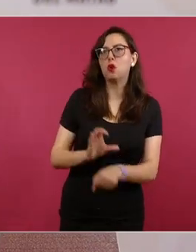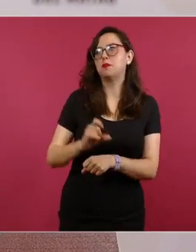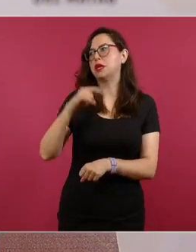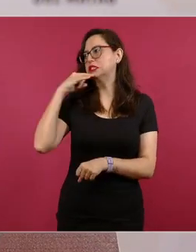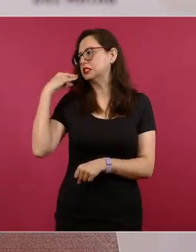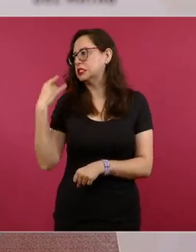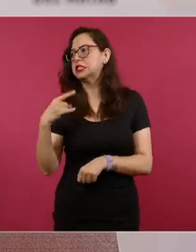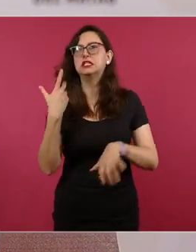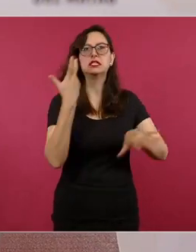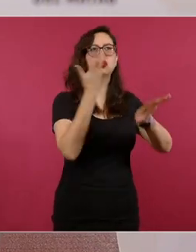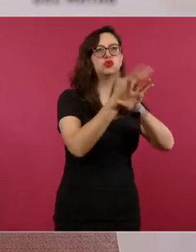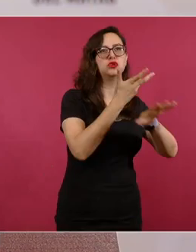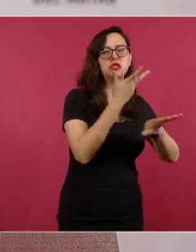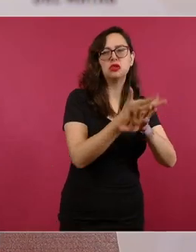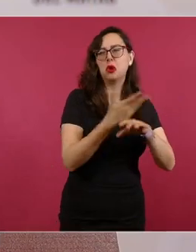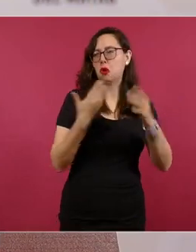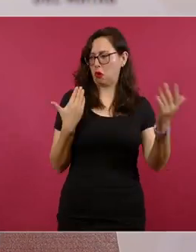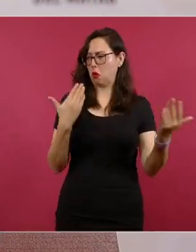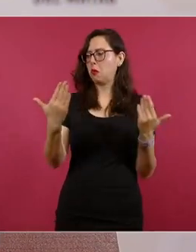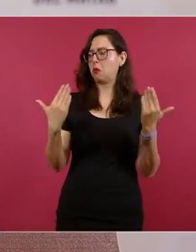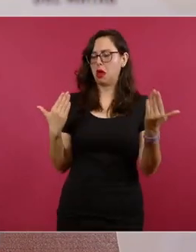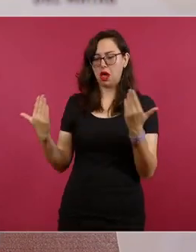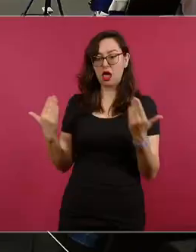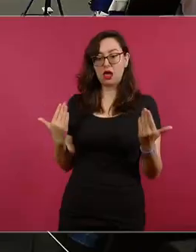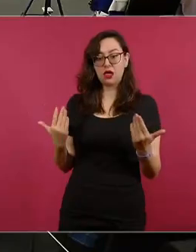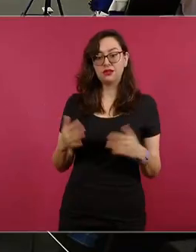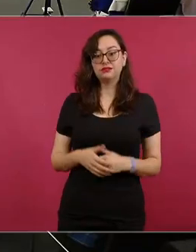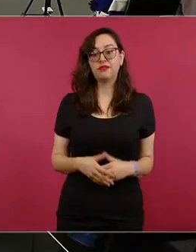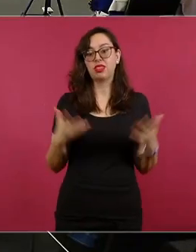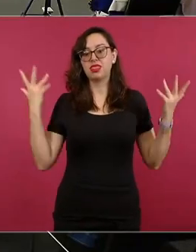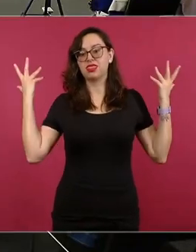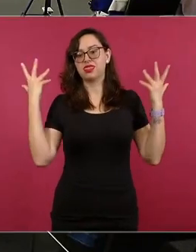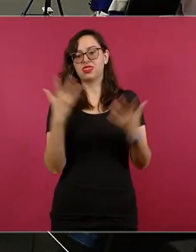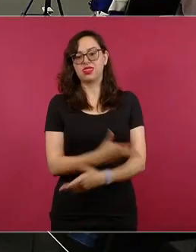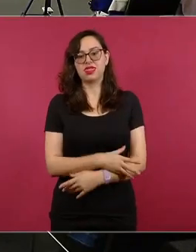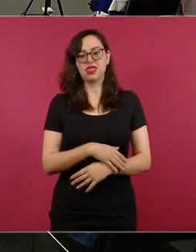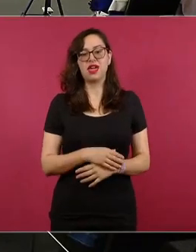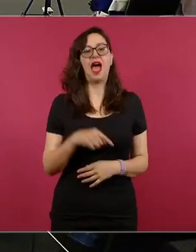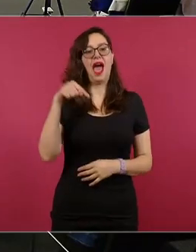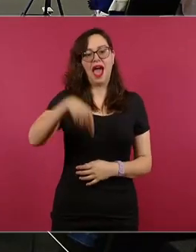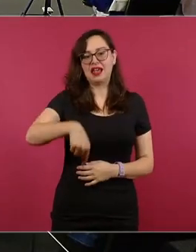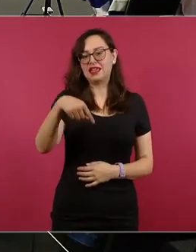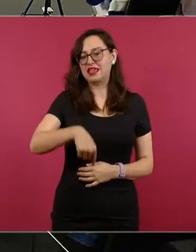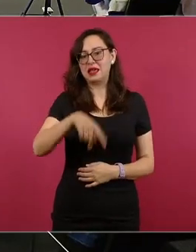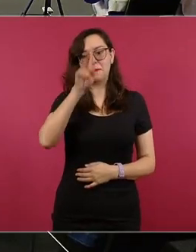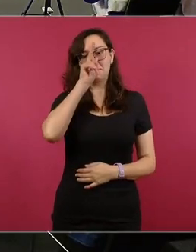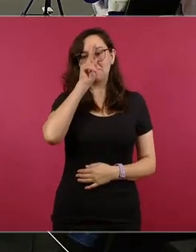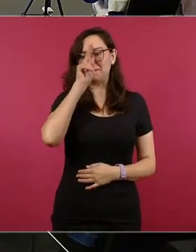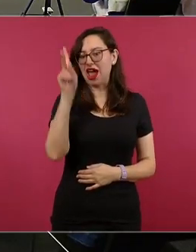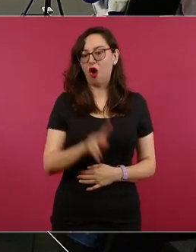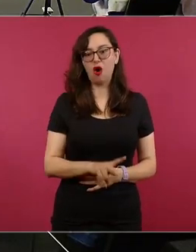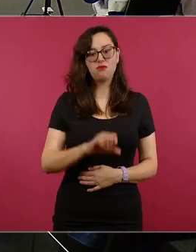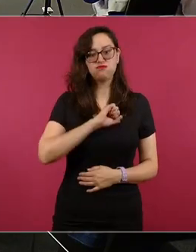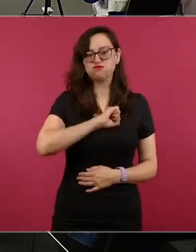todos los países. Y nos encontramos con esto, que estaba así.